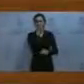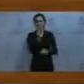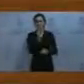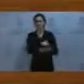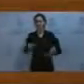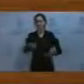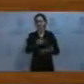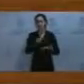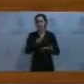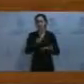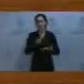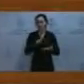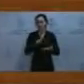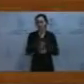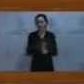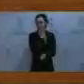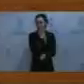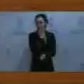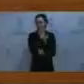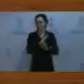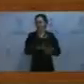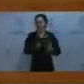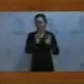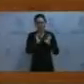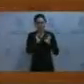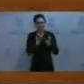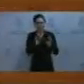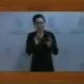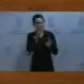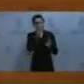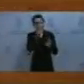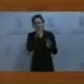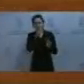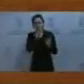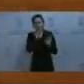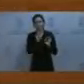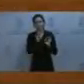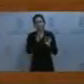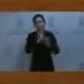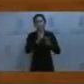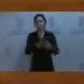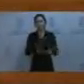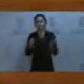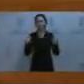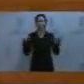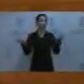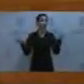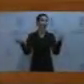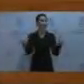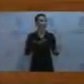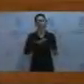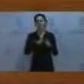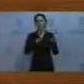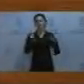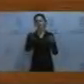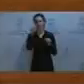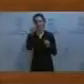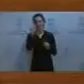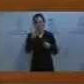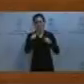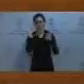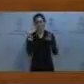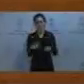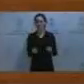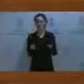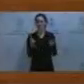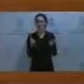consejera, que si esto sale mal, lo vamos a pagar todos los ciudadanos y se va a perder ese dinero. Y la única pregunta que hay que hacerse de